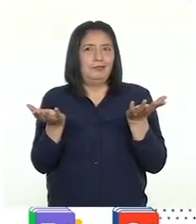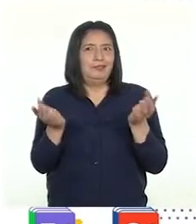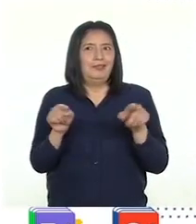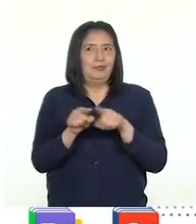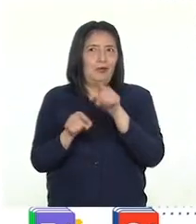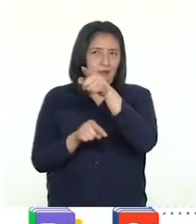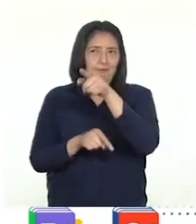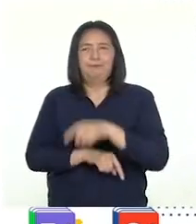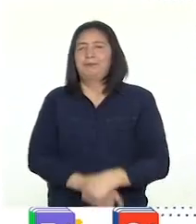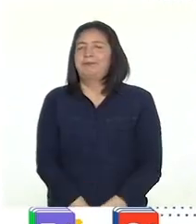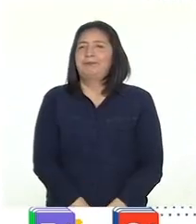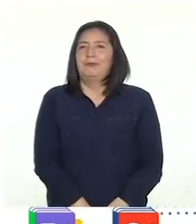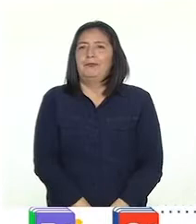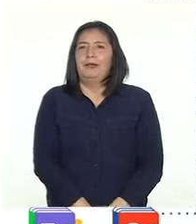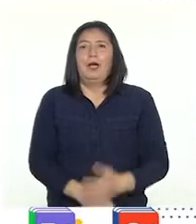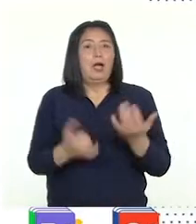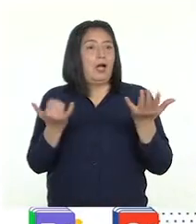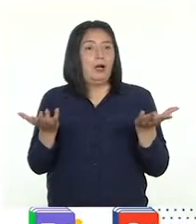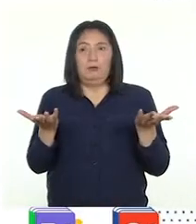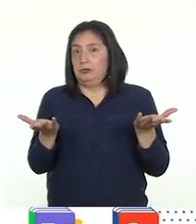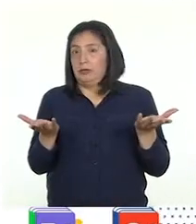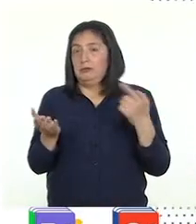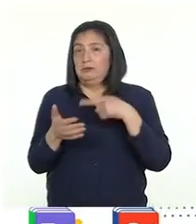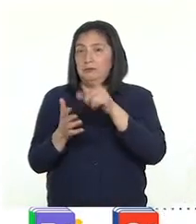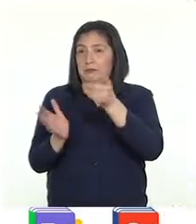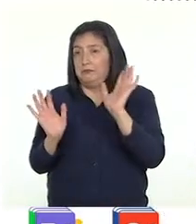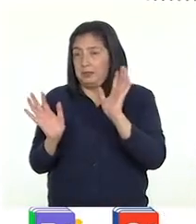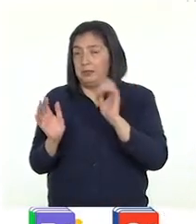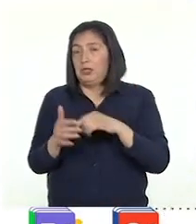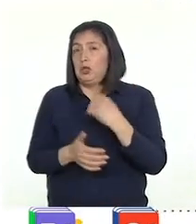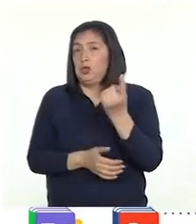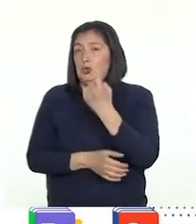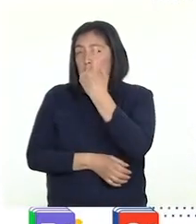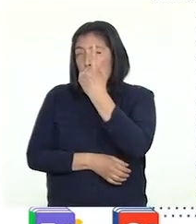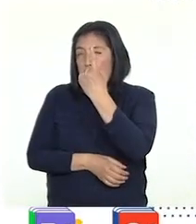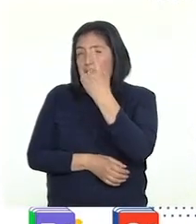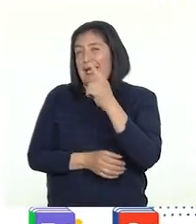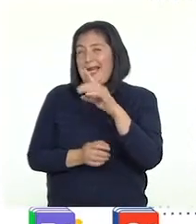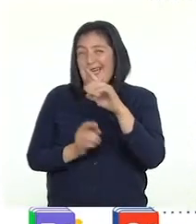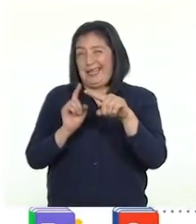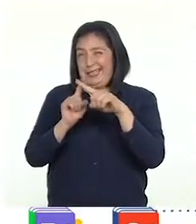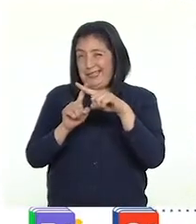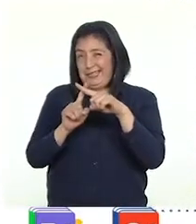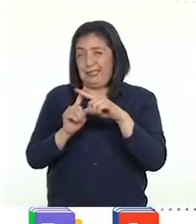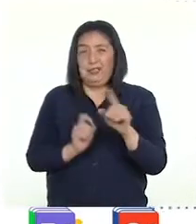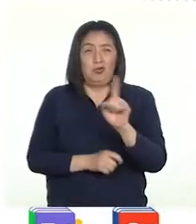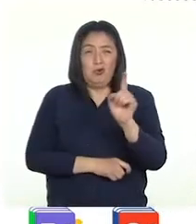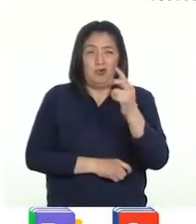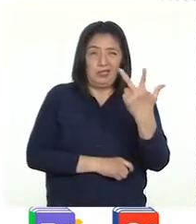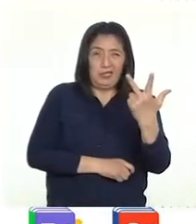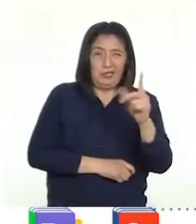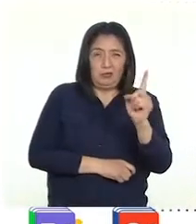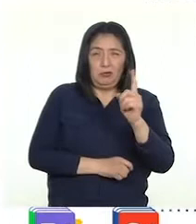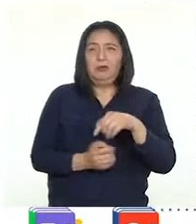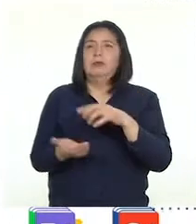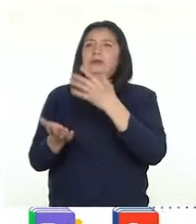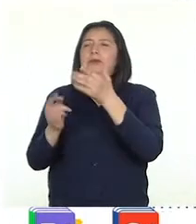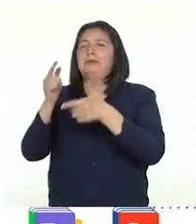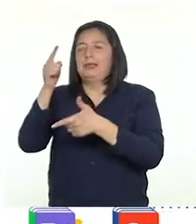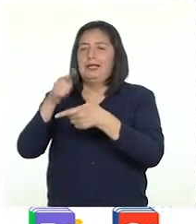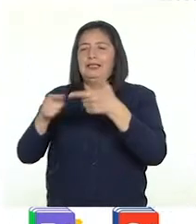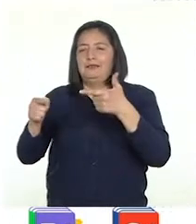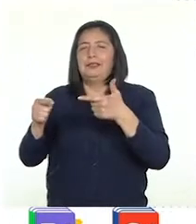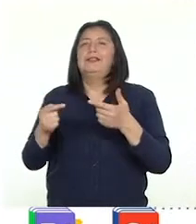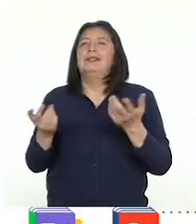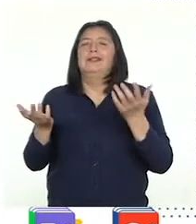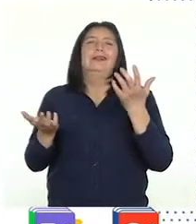así. Ahora, para quedarnos solo con una x en lugar de 3x, dividiremos